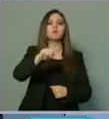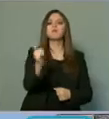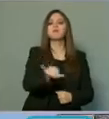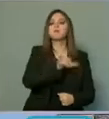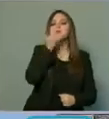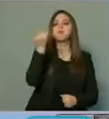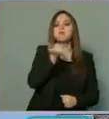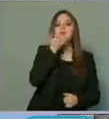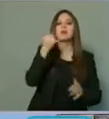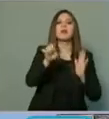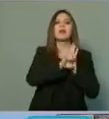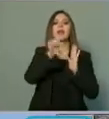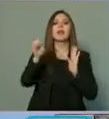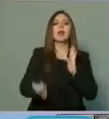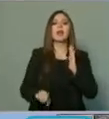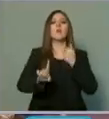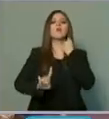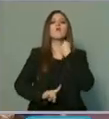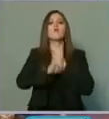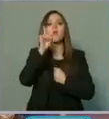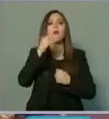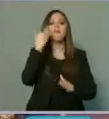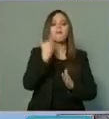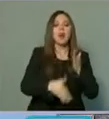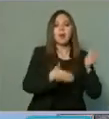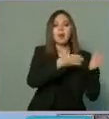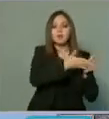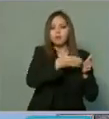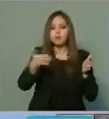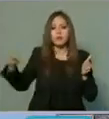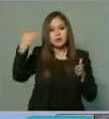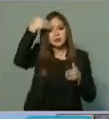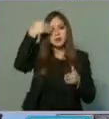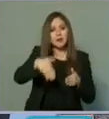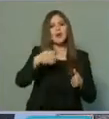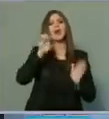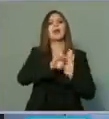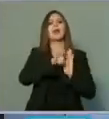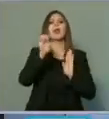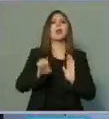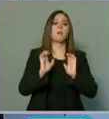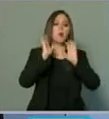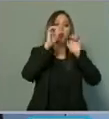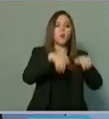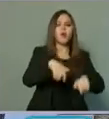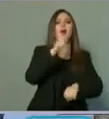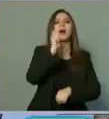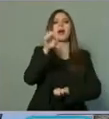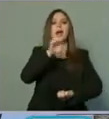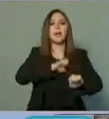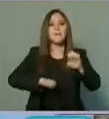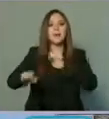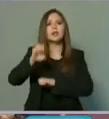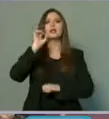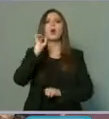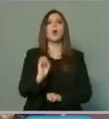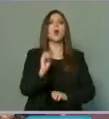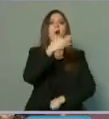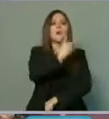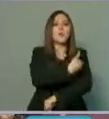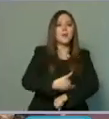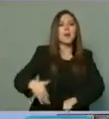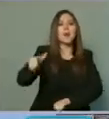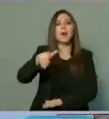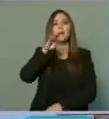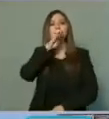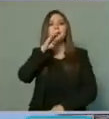dan por problemas de proceso, es decir, la persona entra a la empresa o en la familia, la mamá no ha explicado un